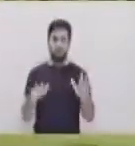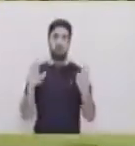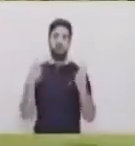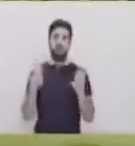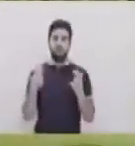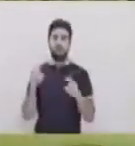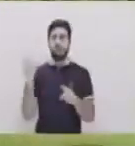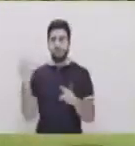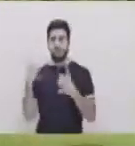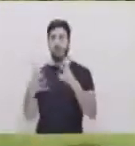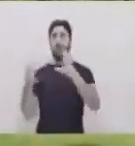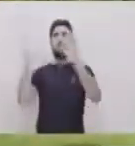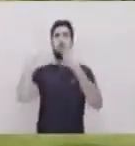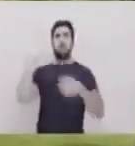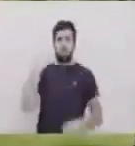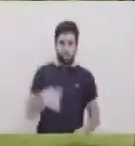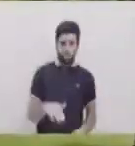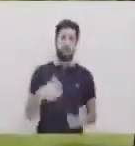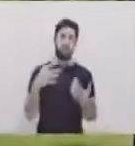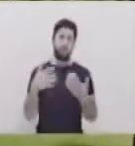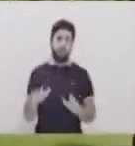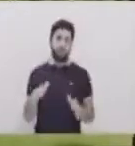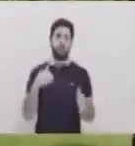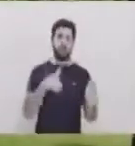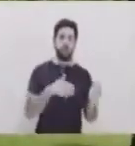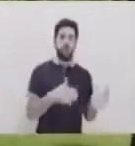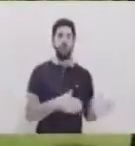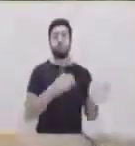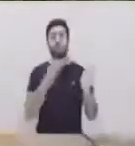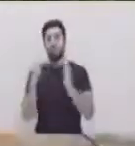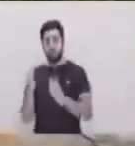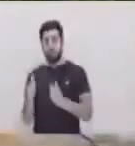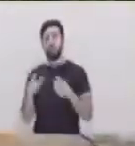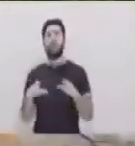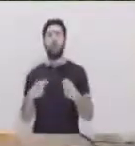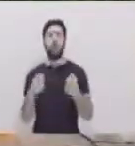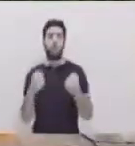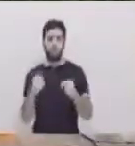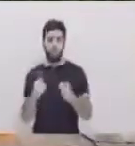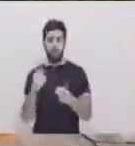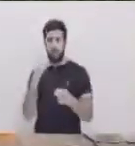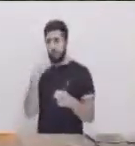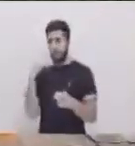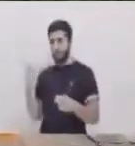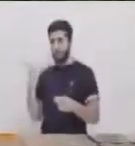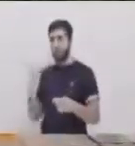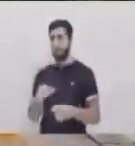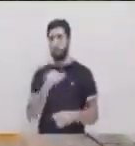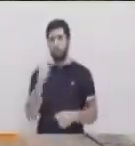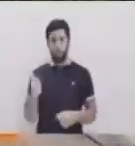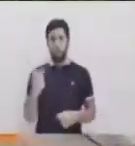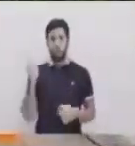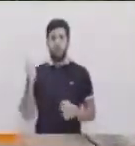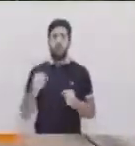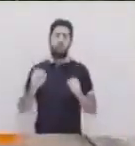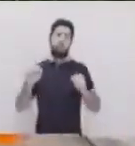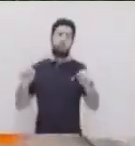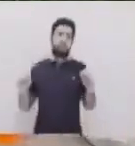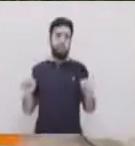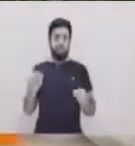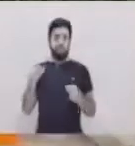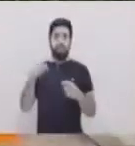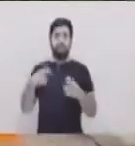la consolidación de lo que es el remate. Pasamos a la parte de vuelta a la calma. Hacemos respiraciones, un